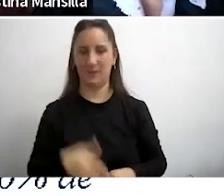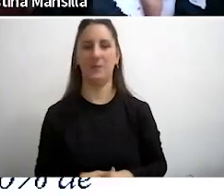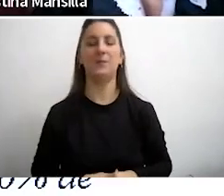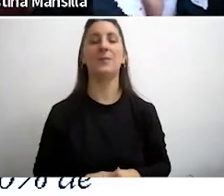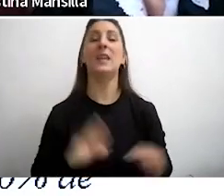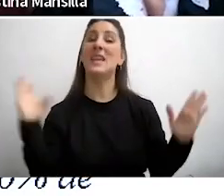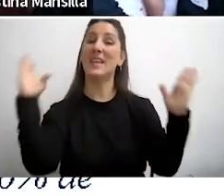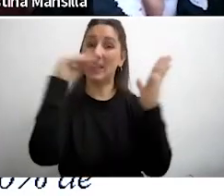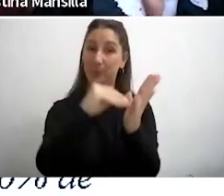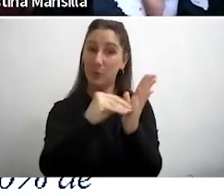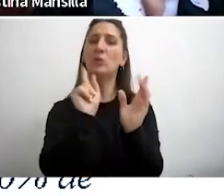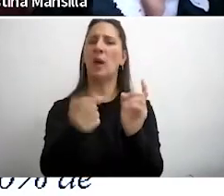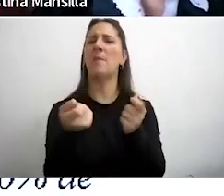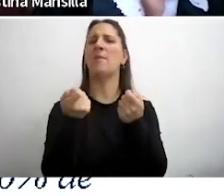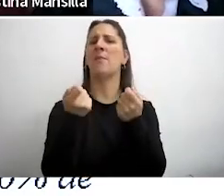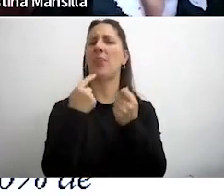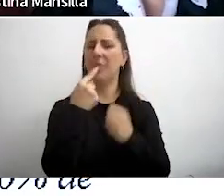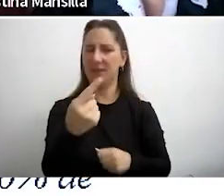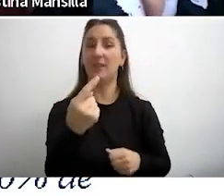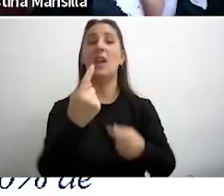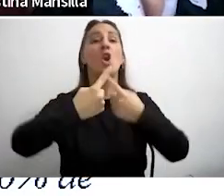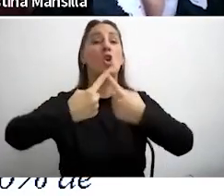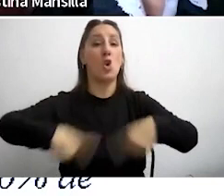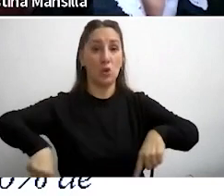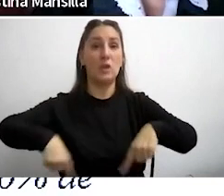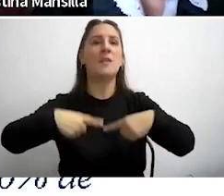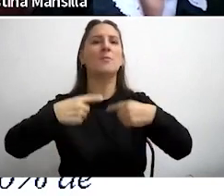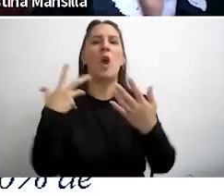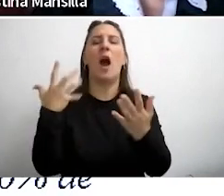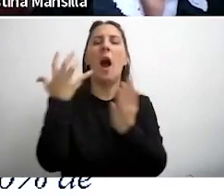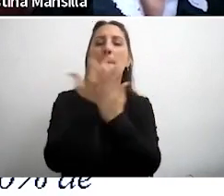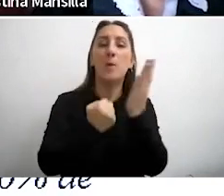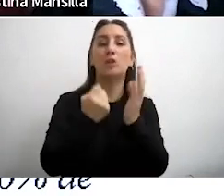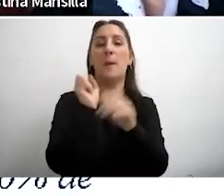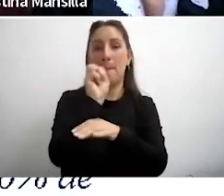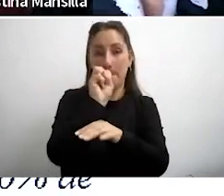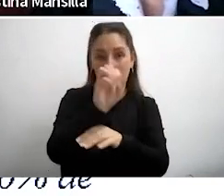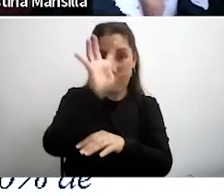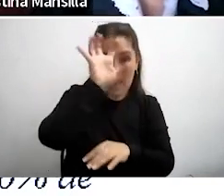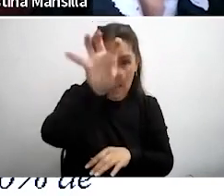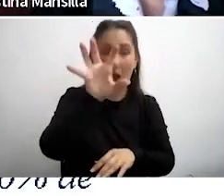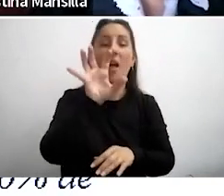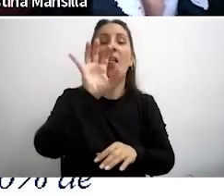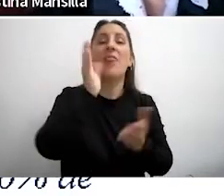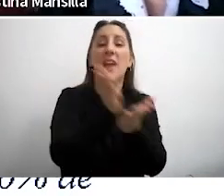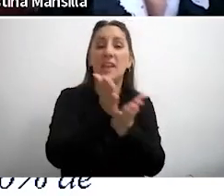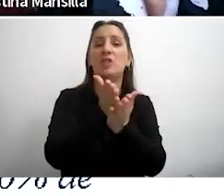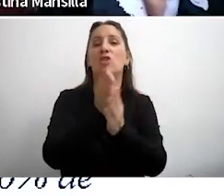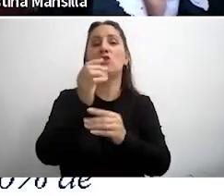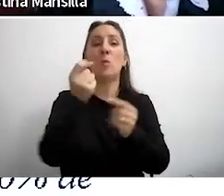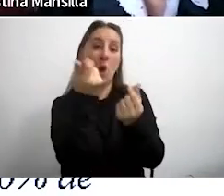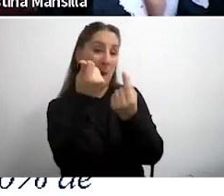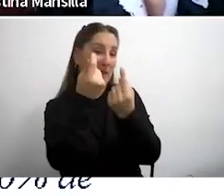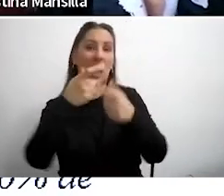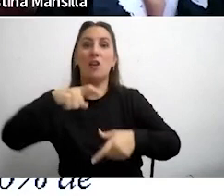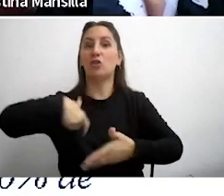inscripción también habilita que las utilidades por los aportes de mina o derechos mineros como capital social de